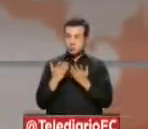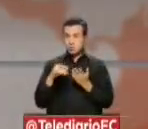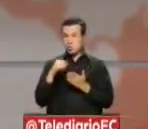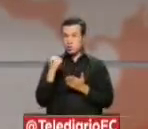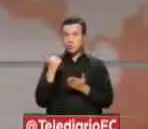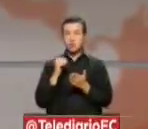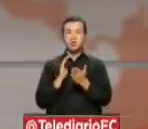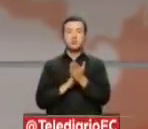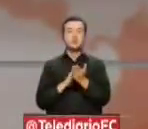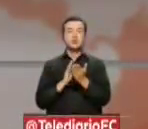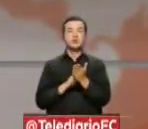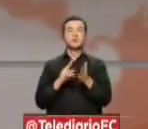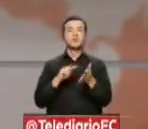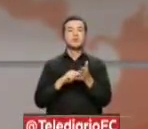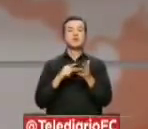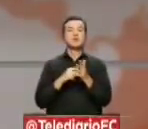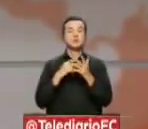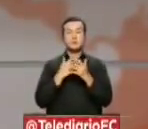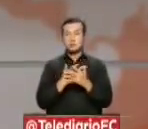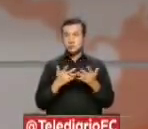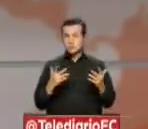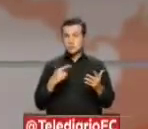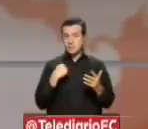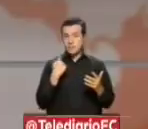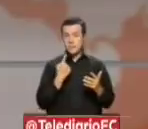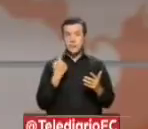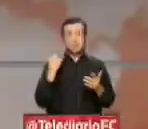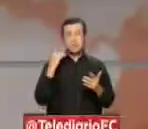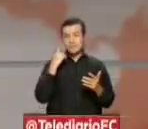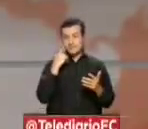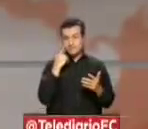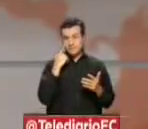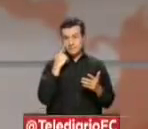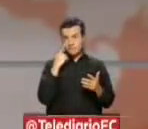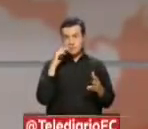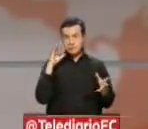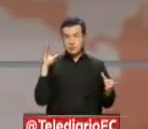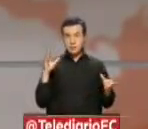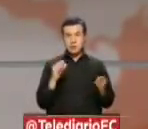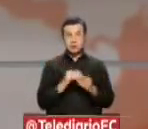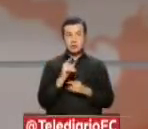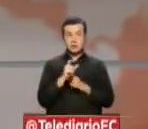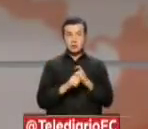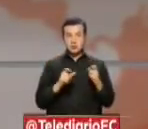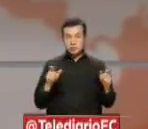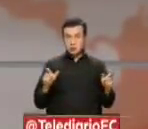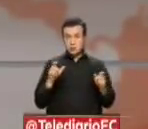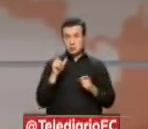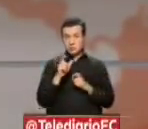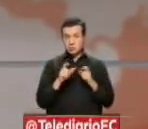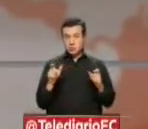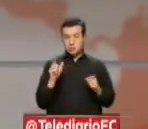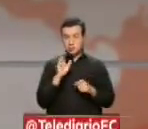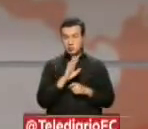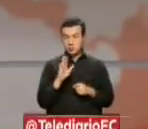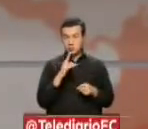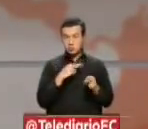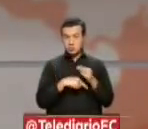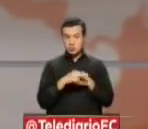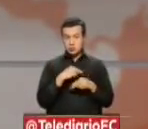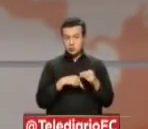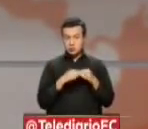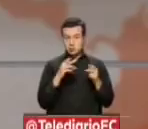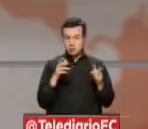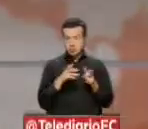socios. Eso significaría que nosotros podríamos aumentar este universo de las personas que en este momento integran la economía popular